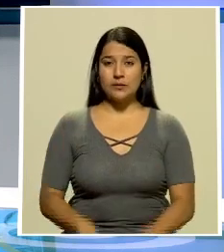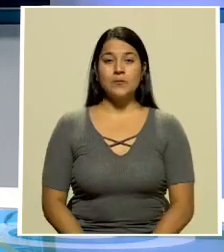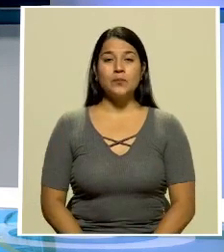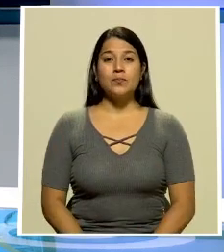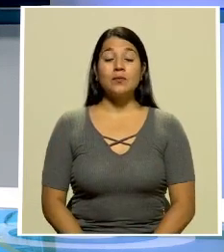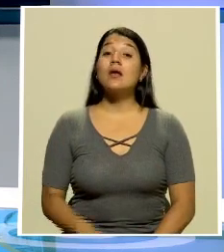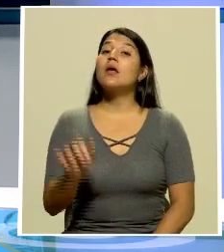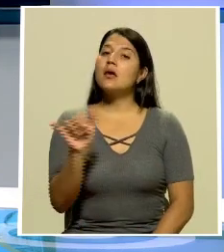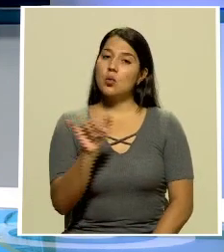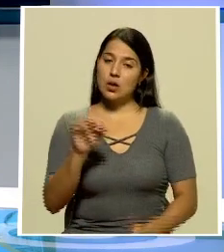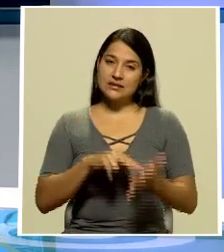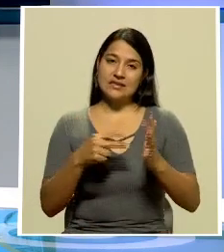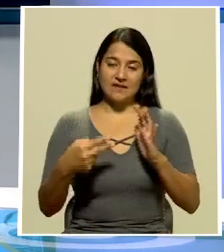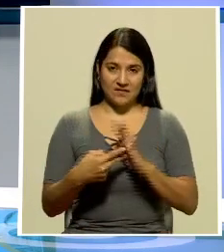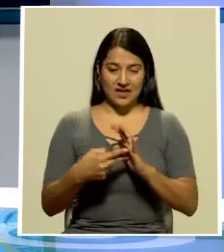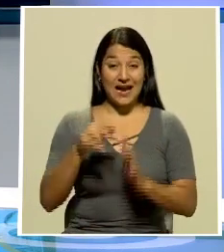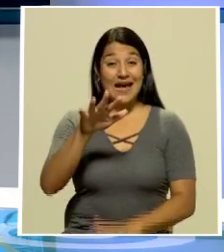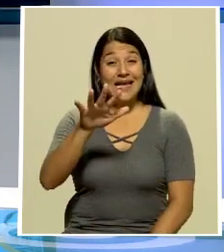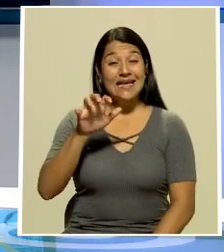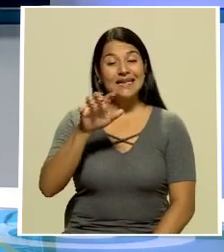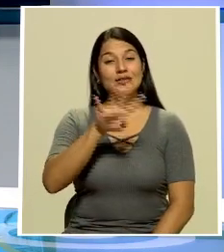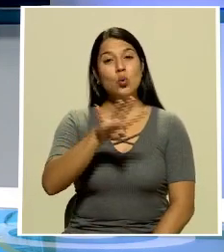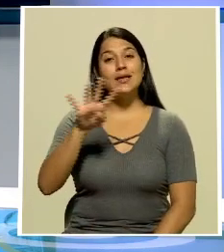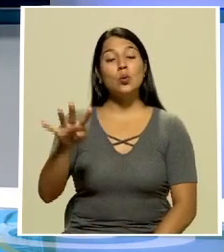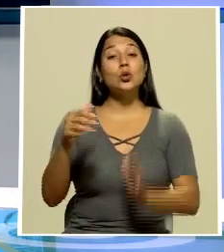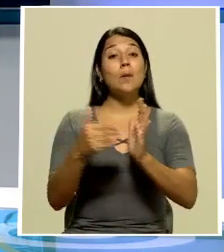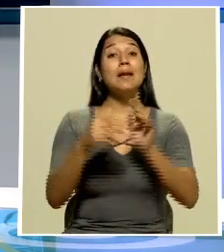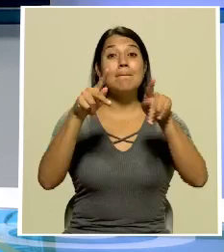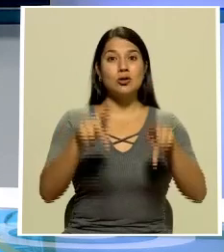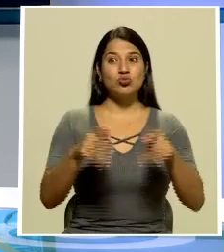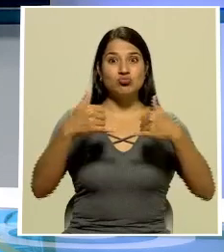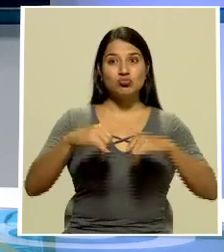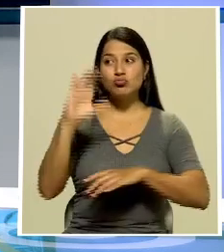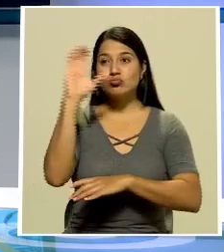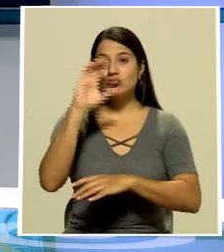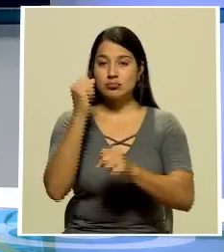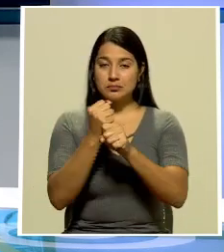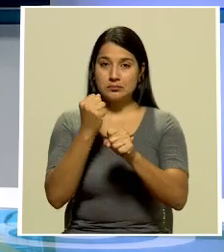Aún así, esto significa que 544,000 personas están buscando empleo.